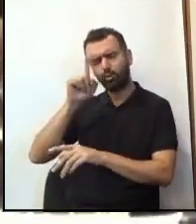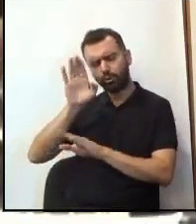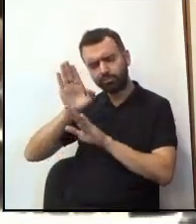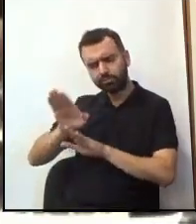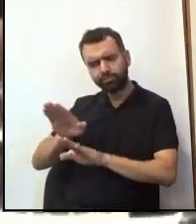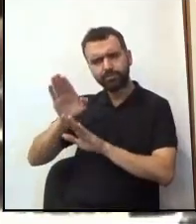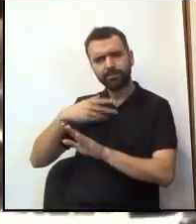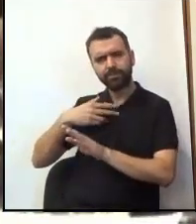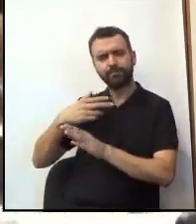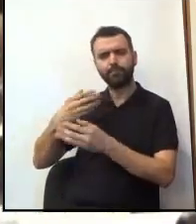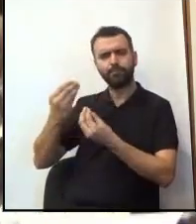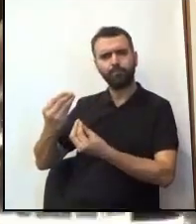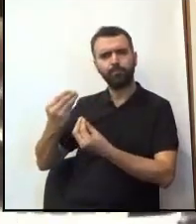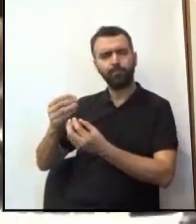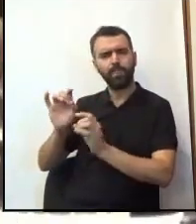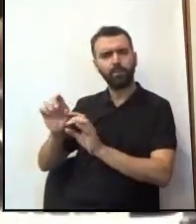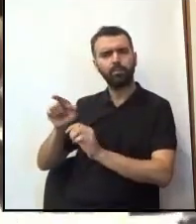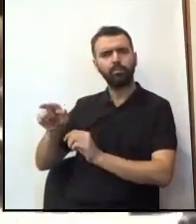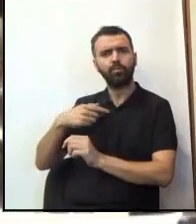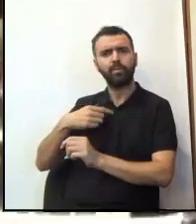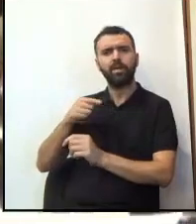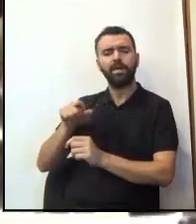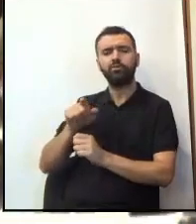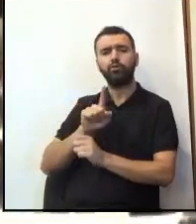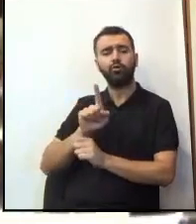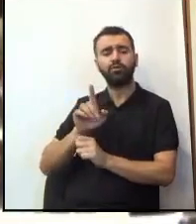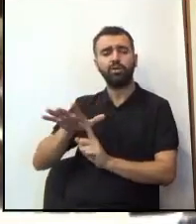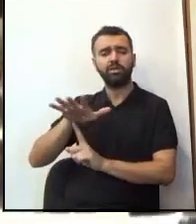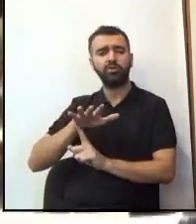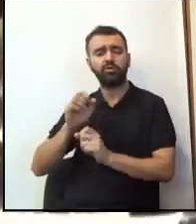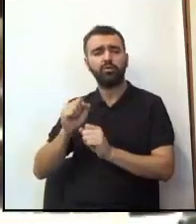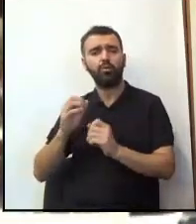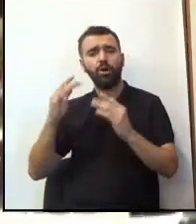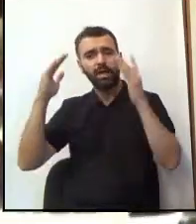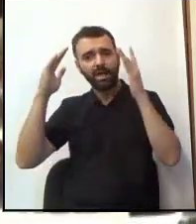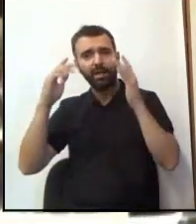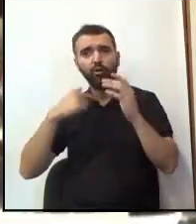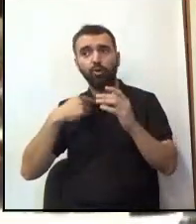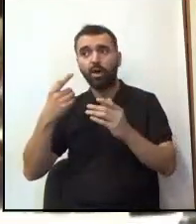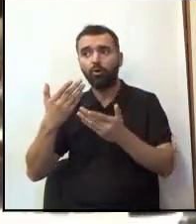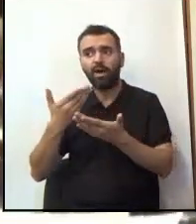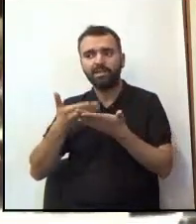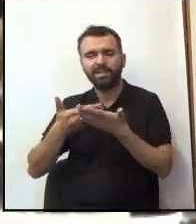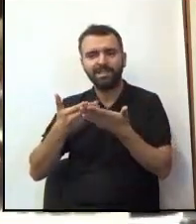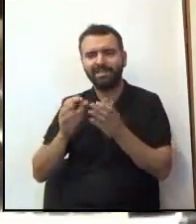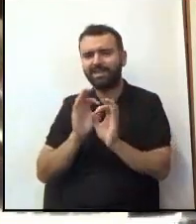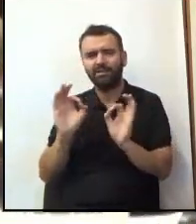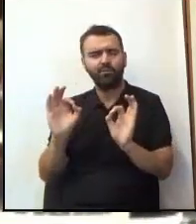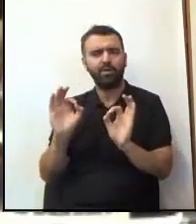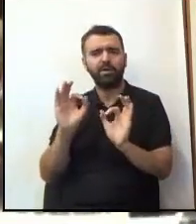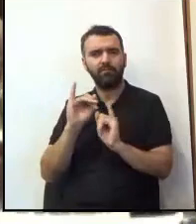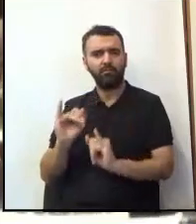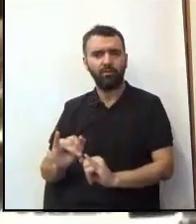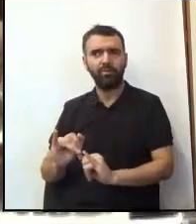es una situación que nos podamos alegrar ni sacar réditos de ninguna especie, pero sí tenemos